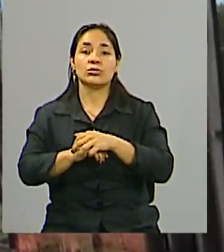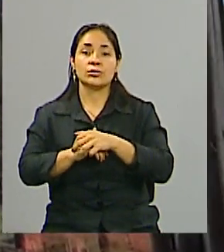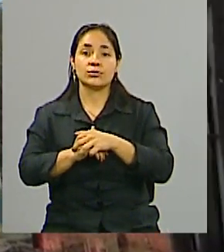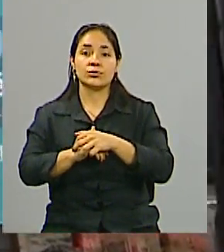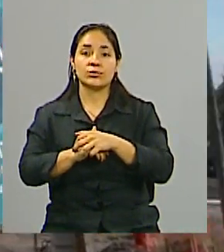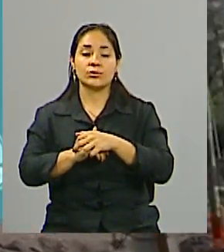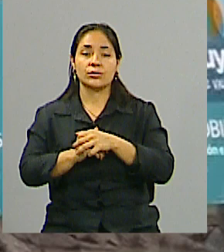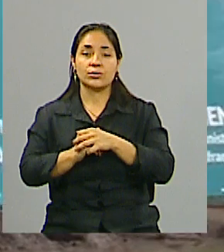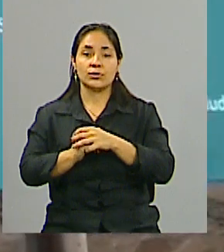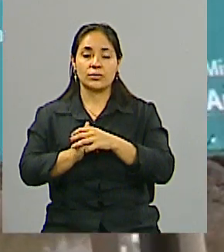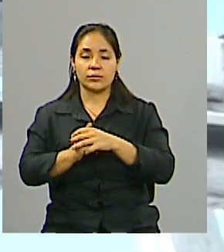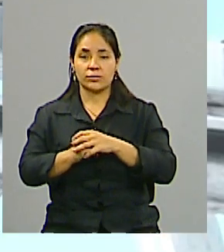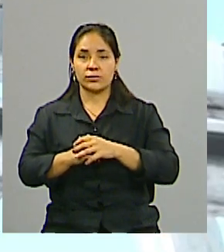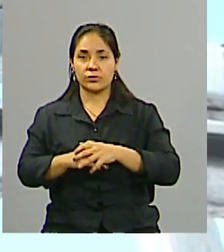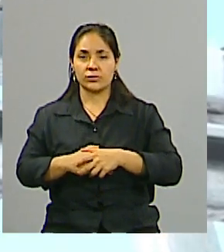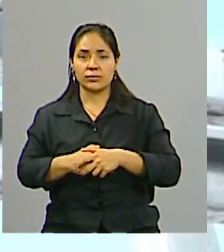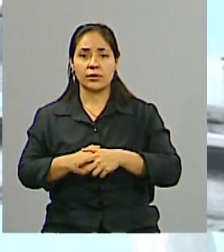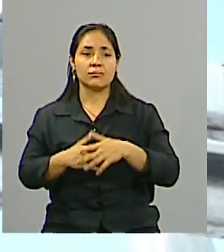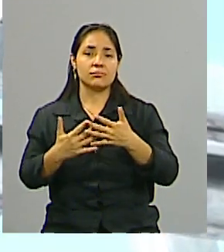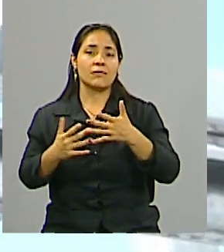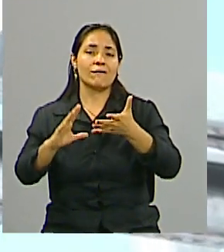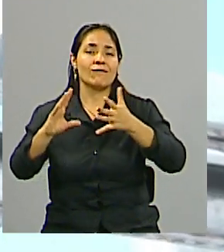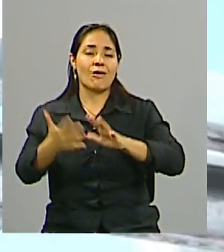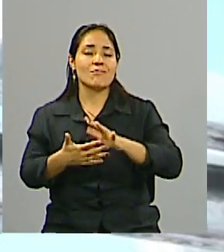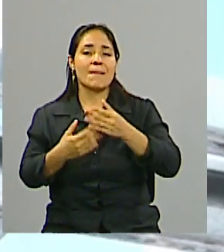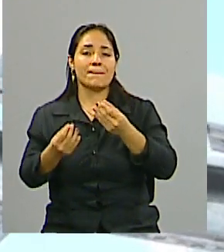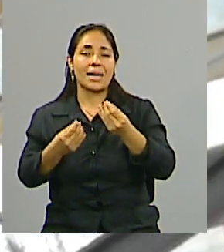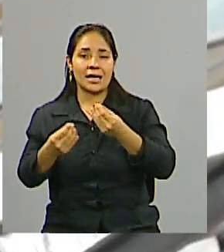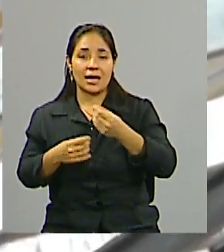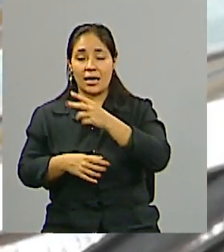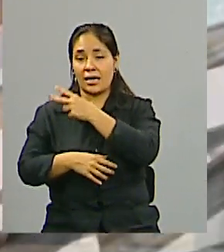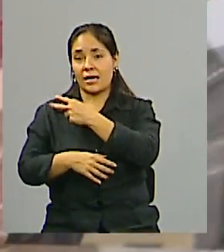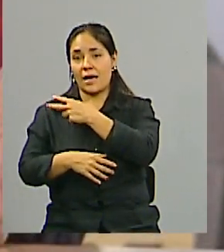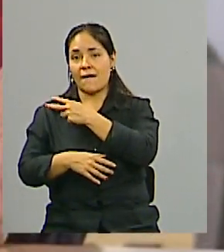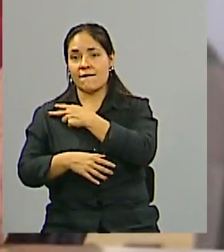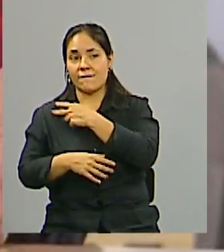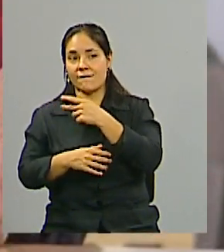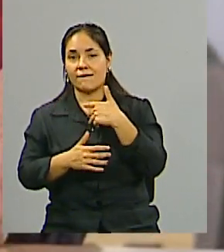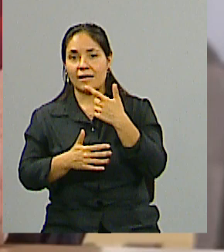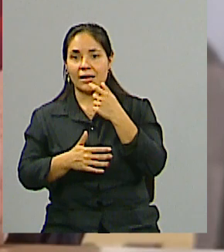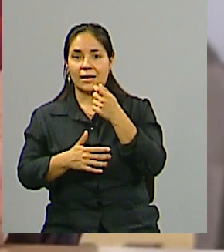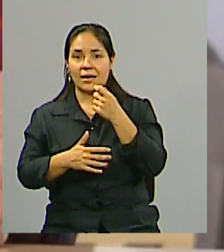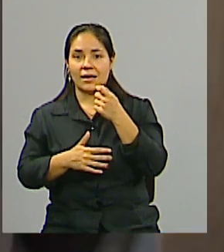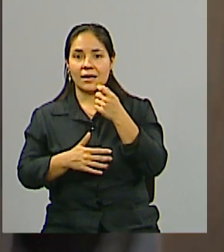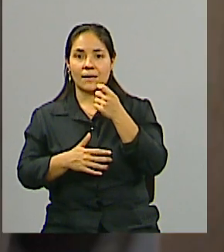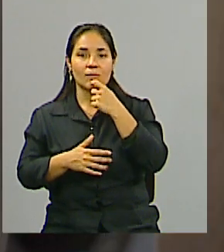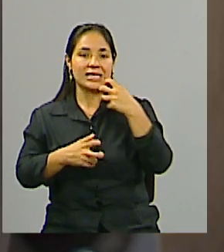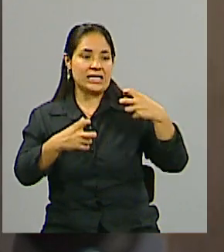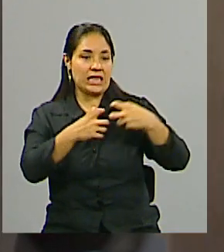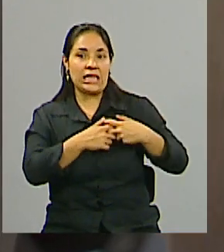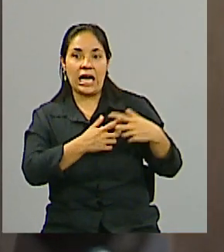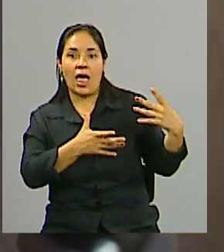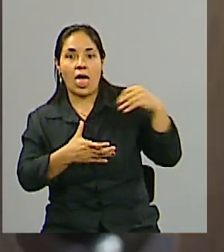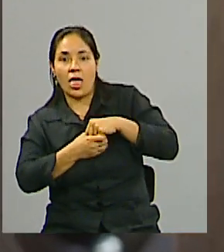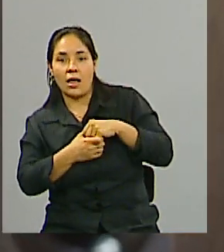condiciones laborales. Claro, porque es una herramienta que se ha utilizado para que deje de existir esa presión de los sindicatos.